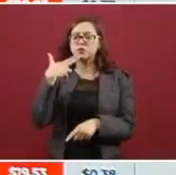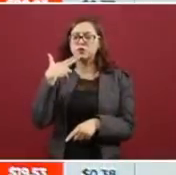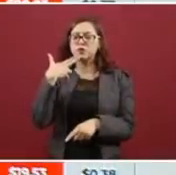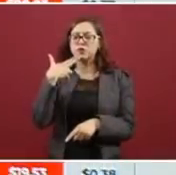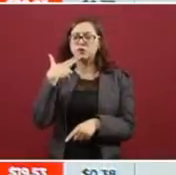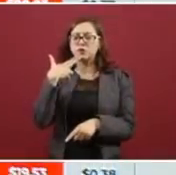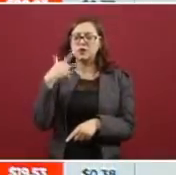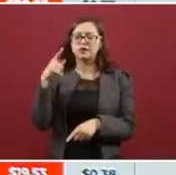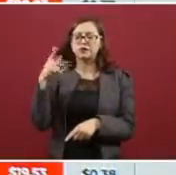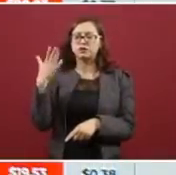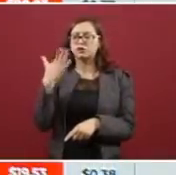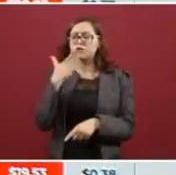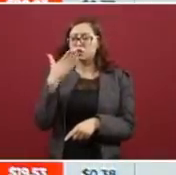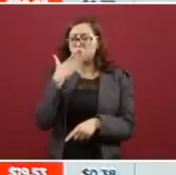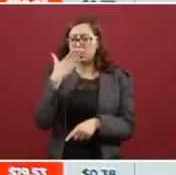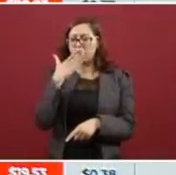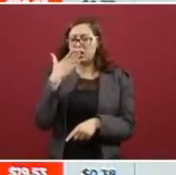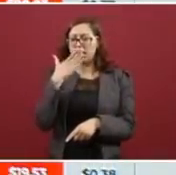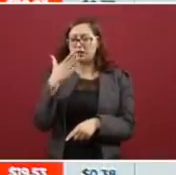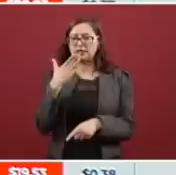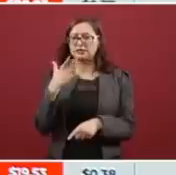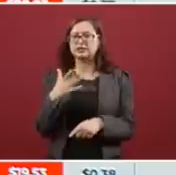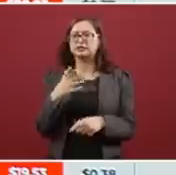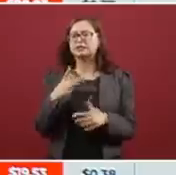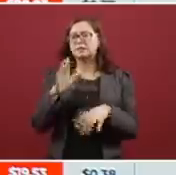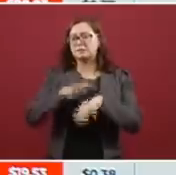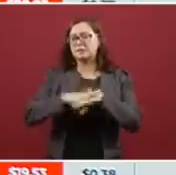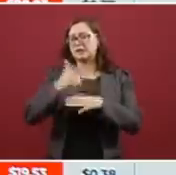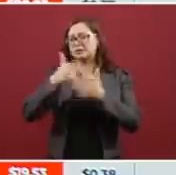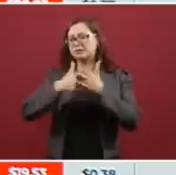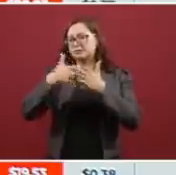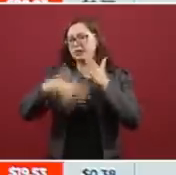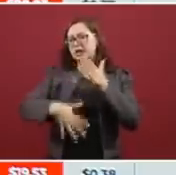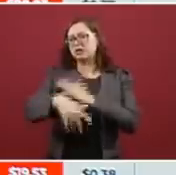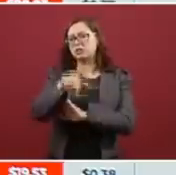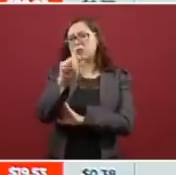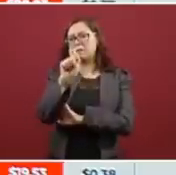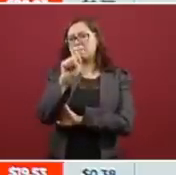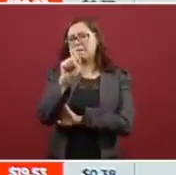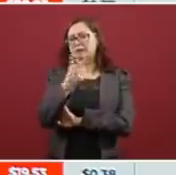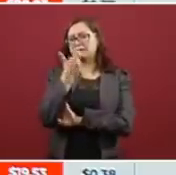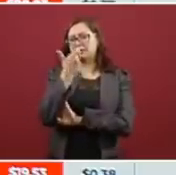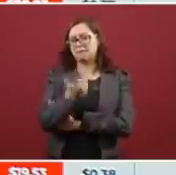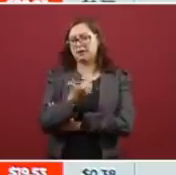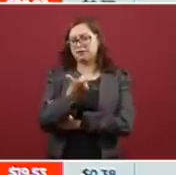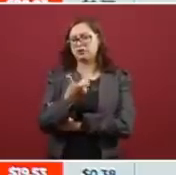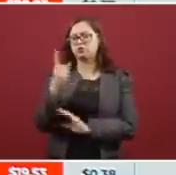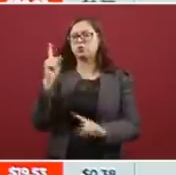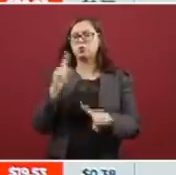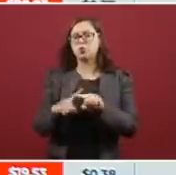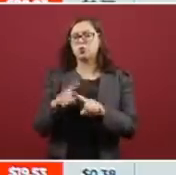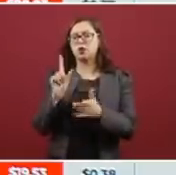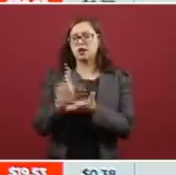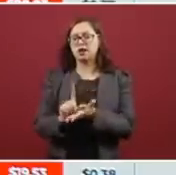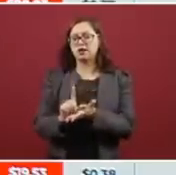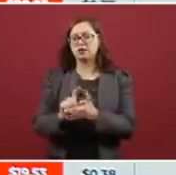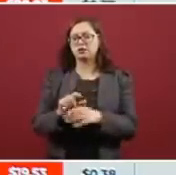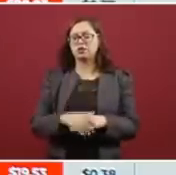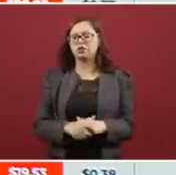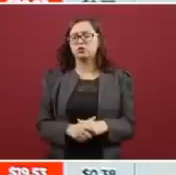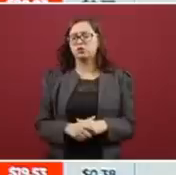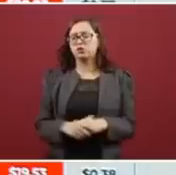en cajeme sonora y van de 20 pesos 10 centavos precio público por litro a 20 pesos